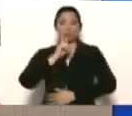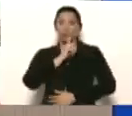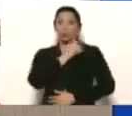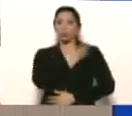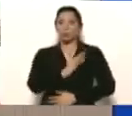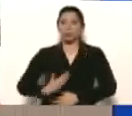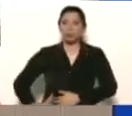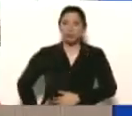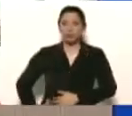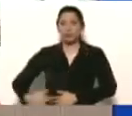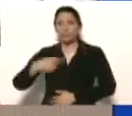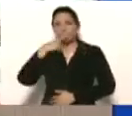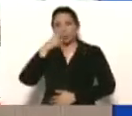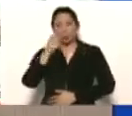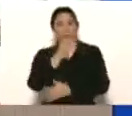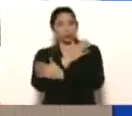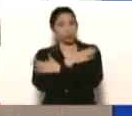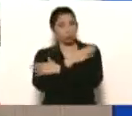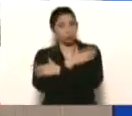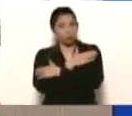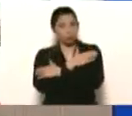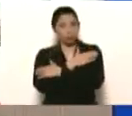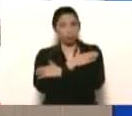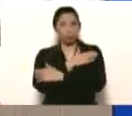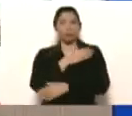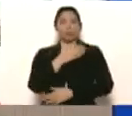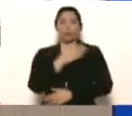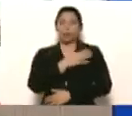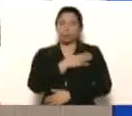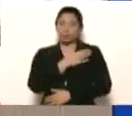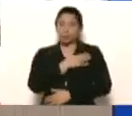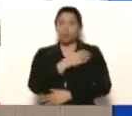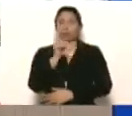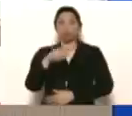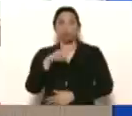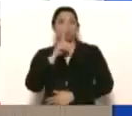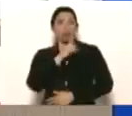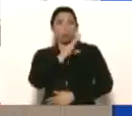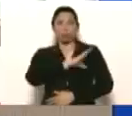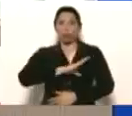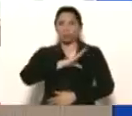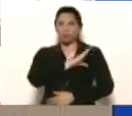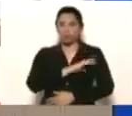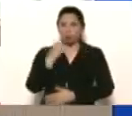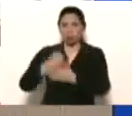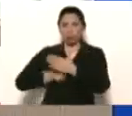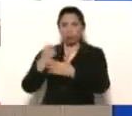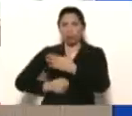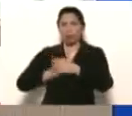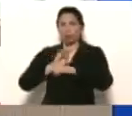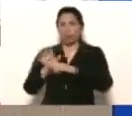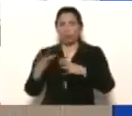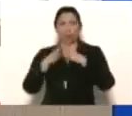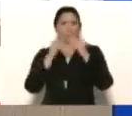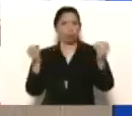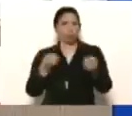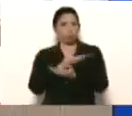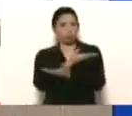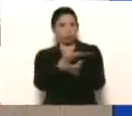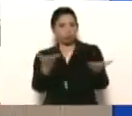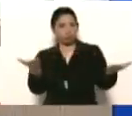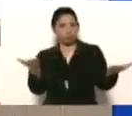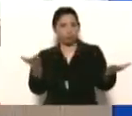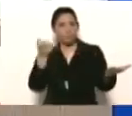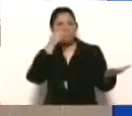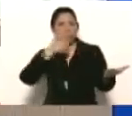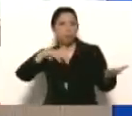maduro felicitaciones en nombre de la comisión presidencial para el combate a la pandemia por kobe 19 a todas ya todos este